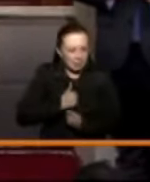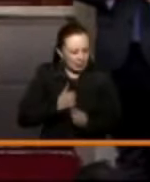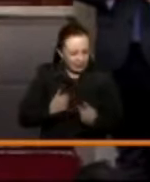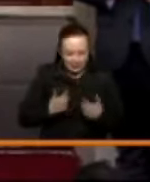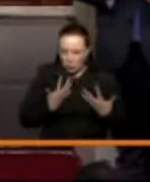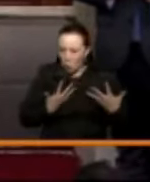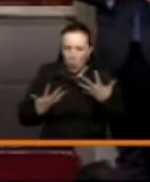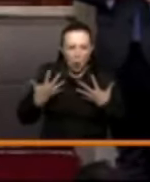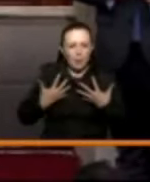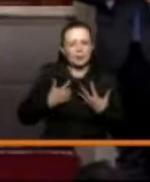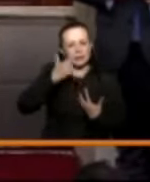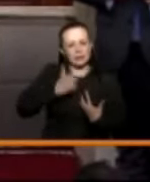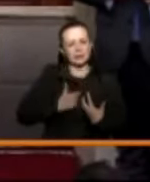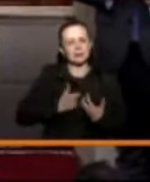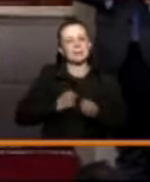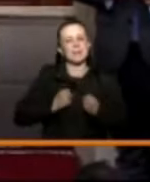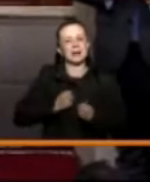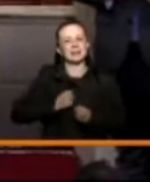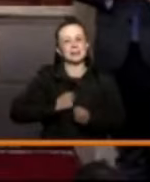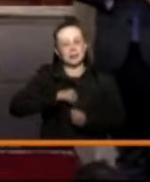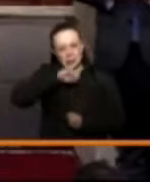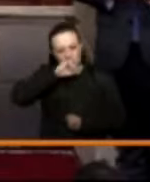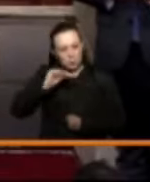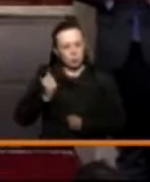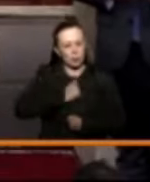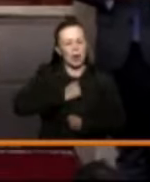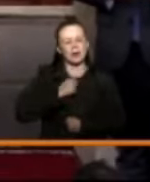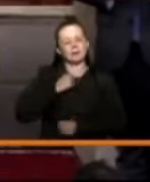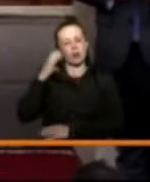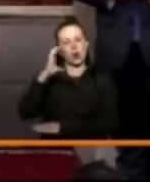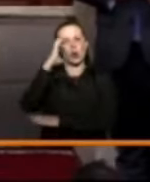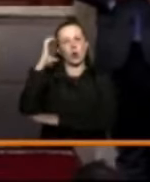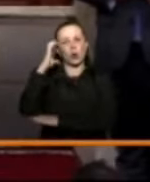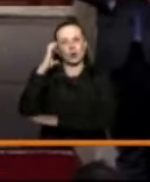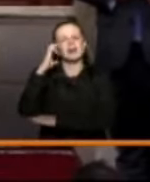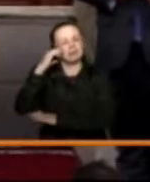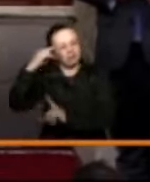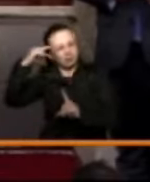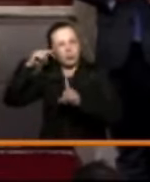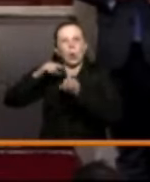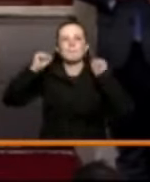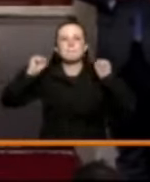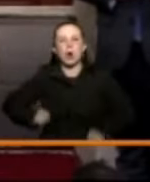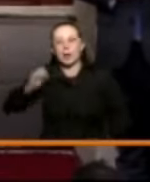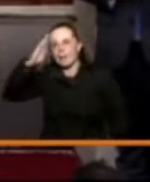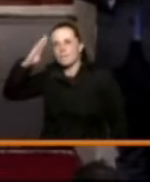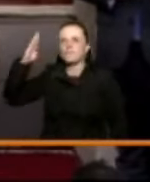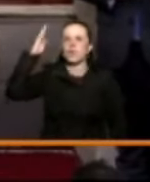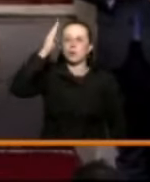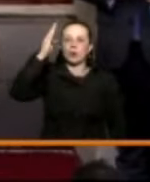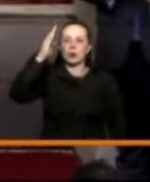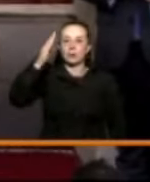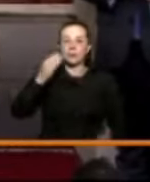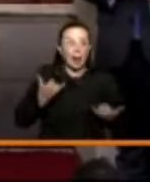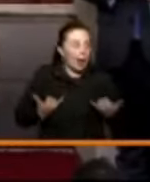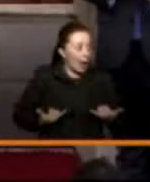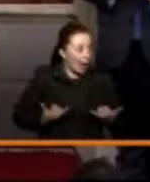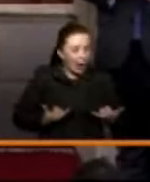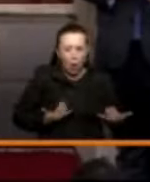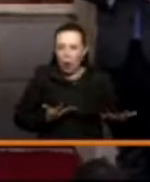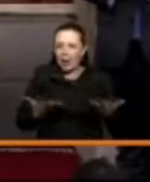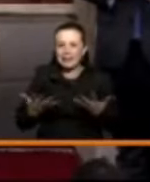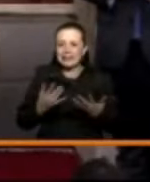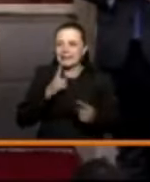y siendo más colombianos que nunca, creyendo en el futuro, aunque el presente nos traiga